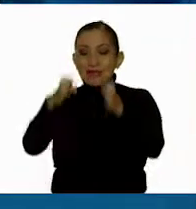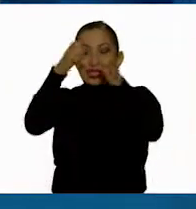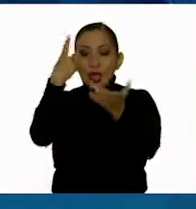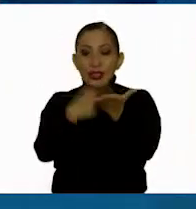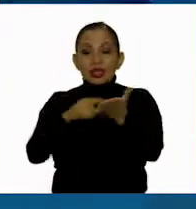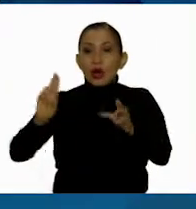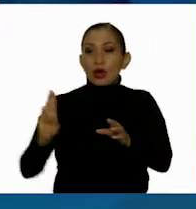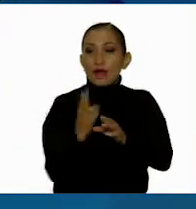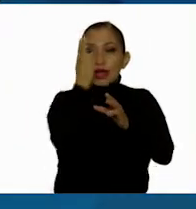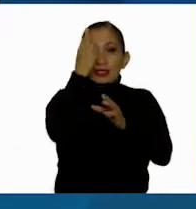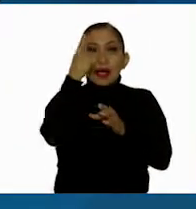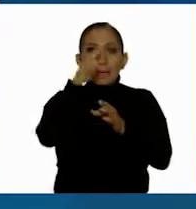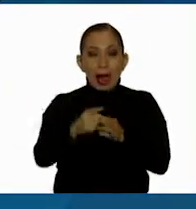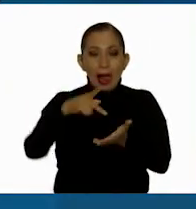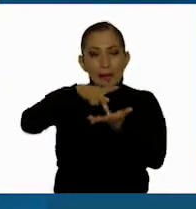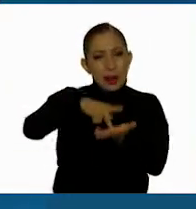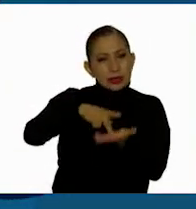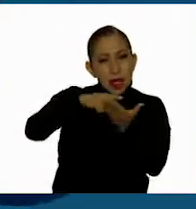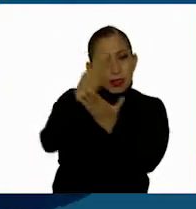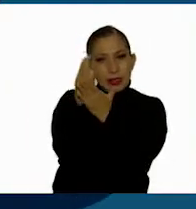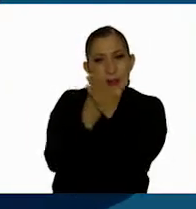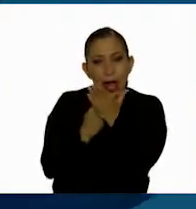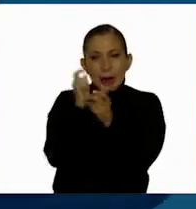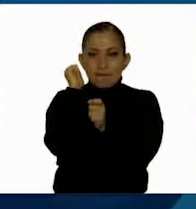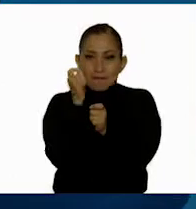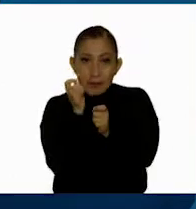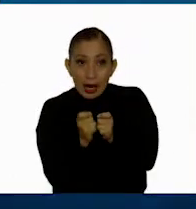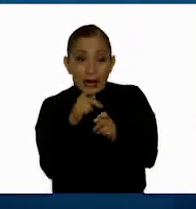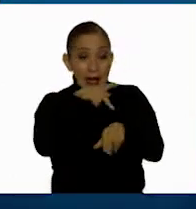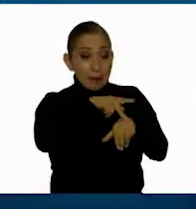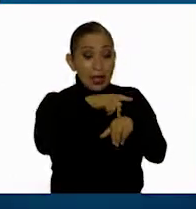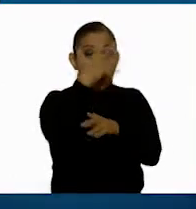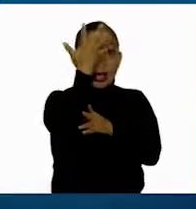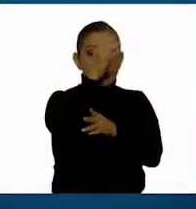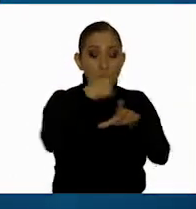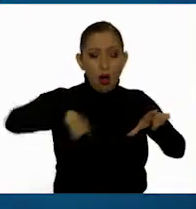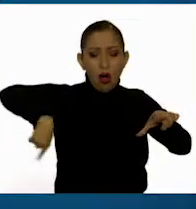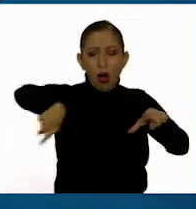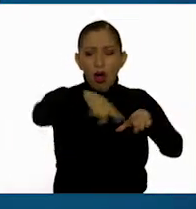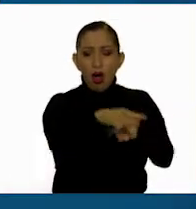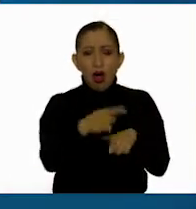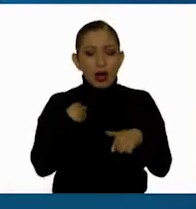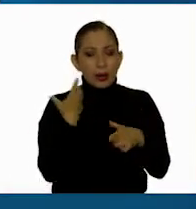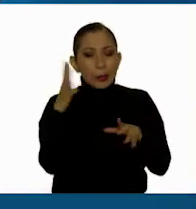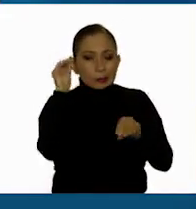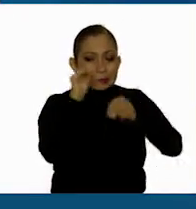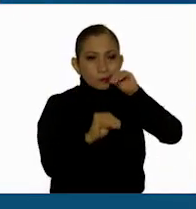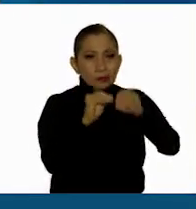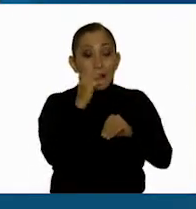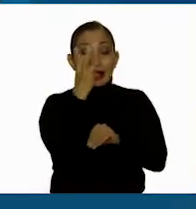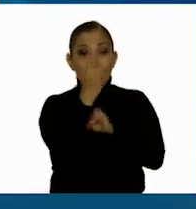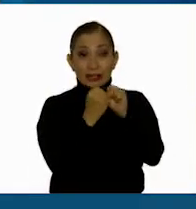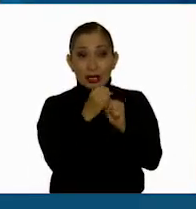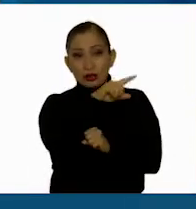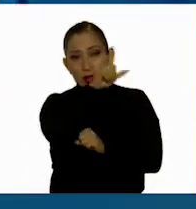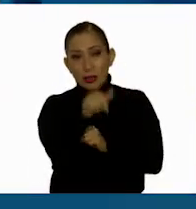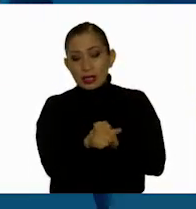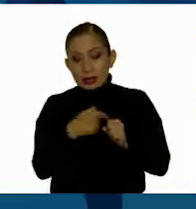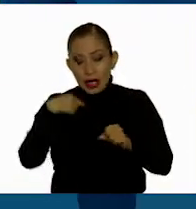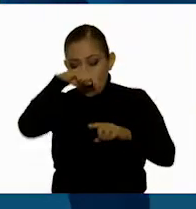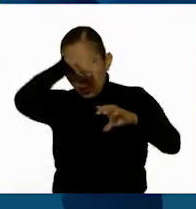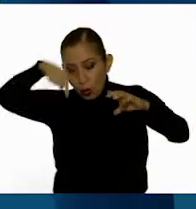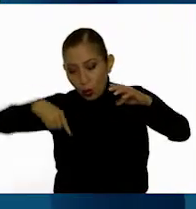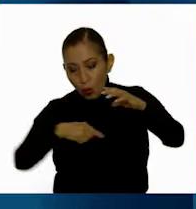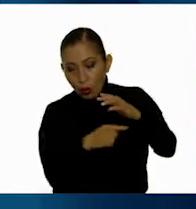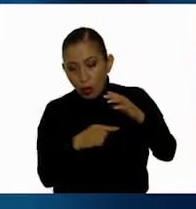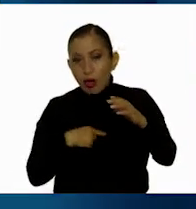universidad para hacerla medir, pesar, dibujar y grabar. Y la Piedra del Sol es orgullosamente adosada, 3 años después, a la parte baja de la